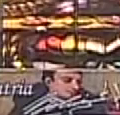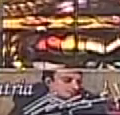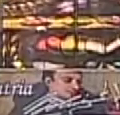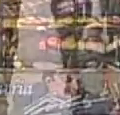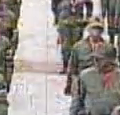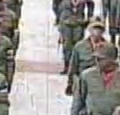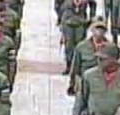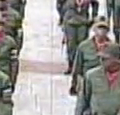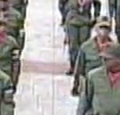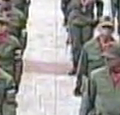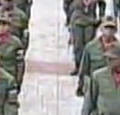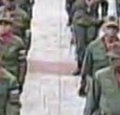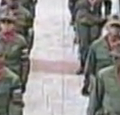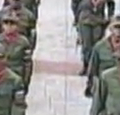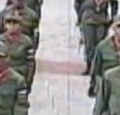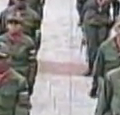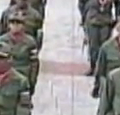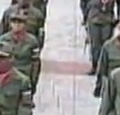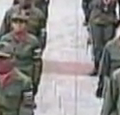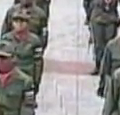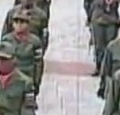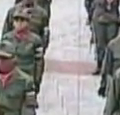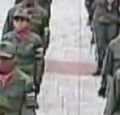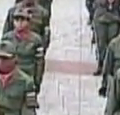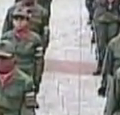La prepotencia de la oligarquía